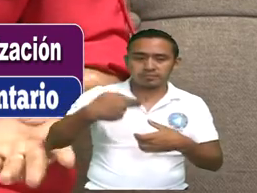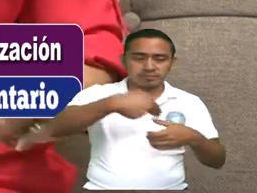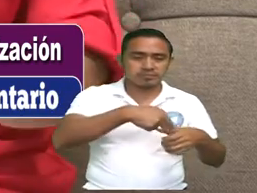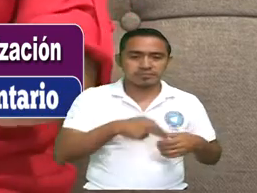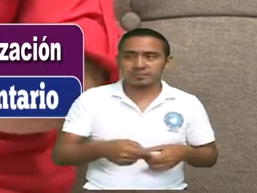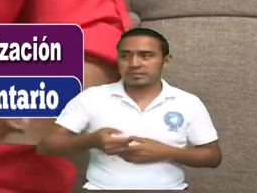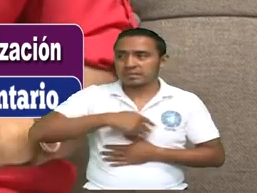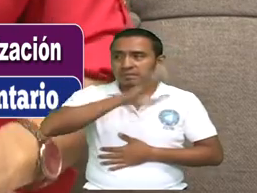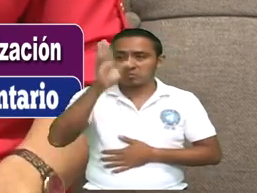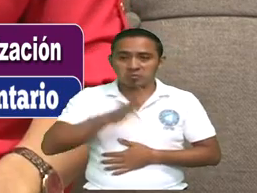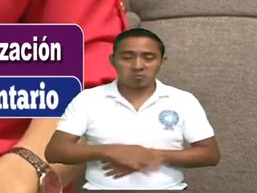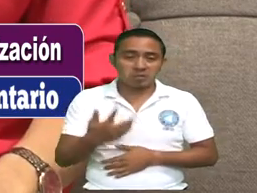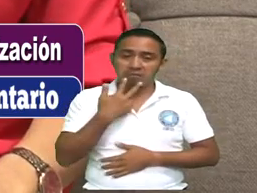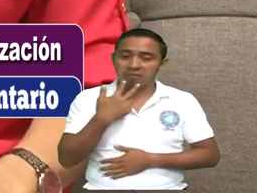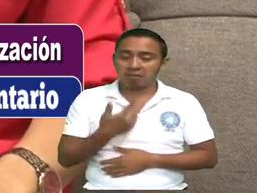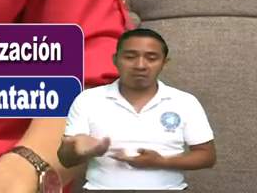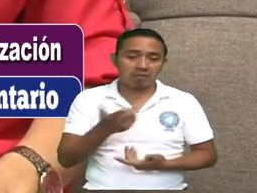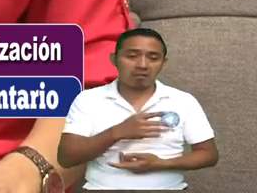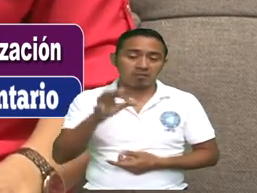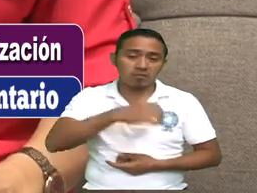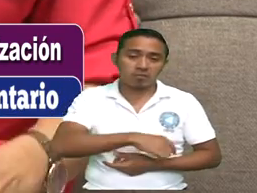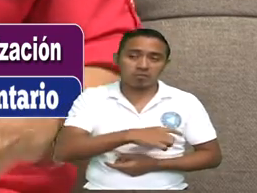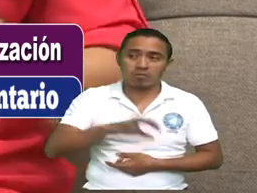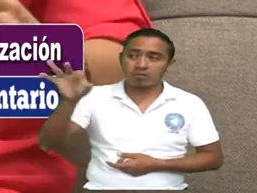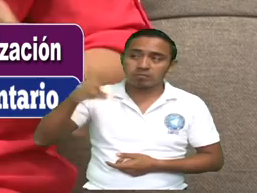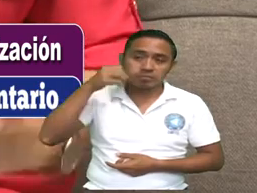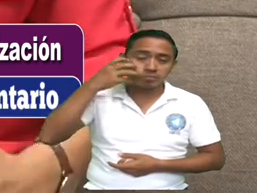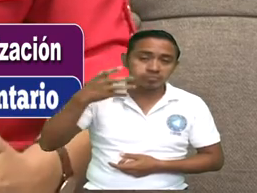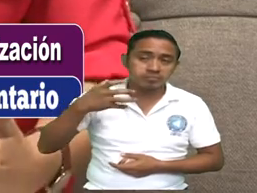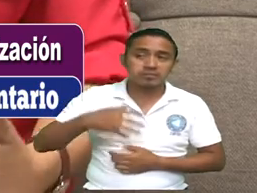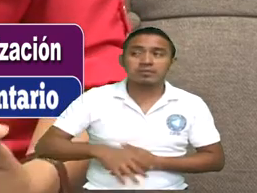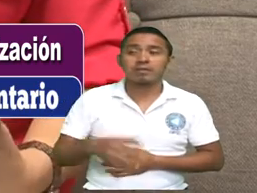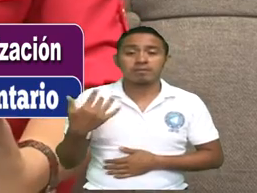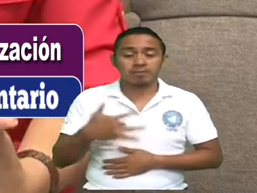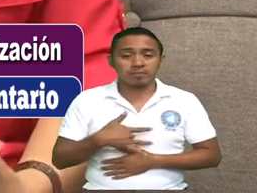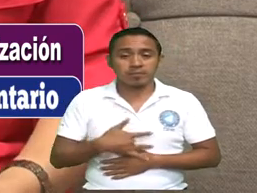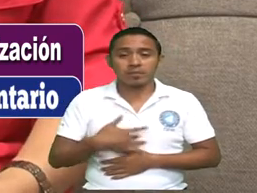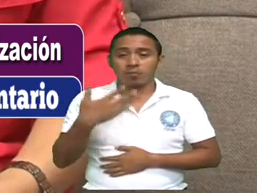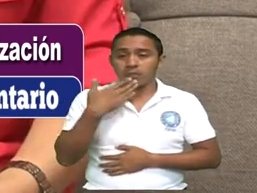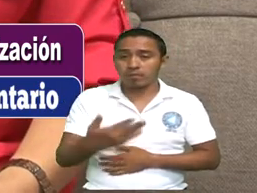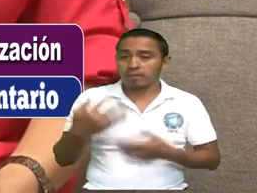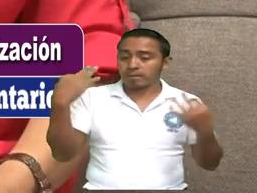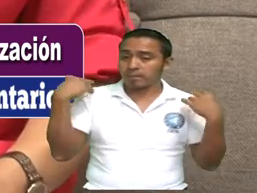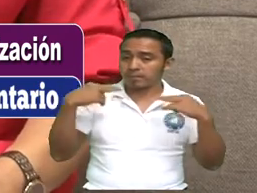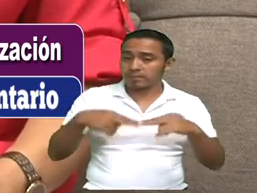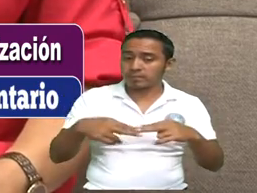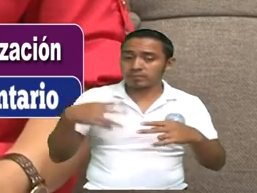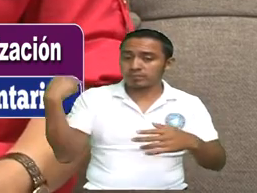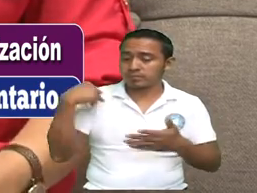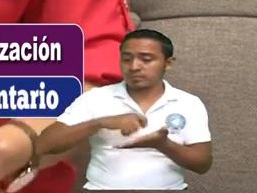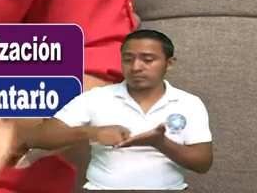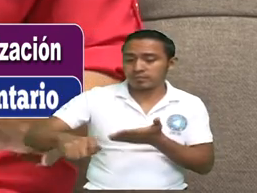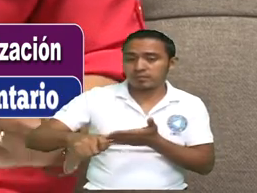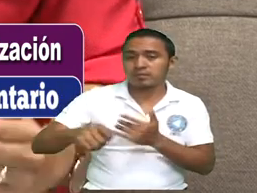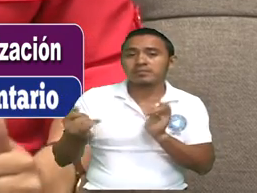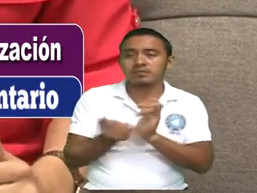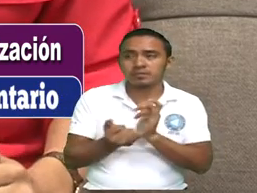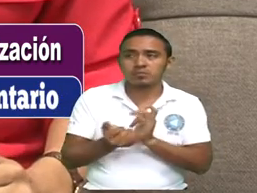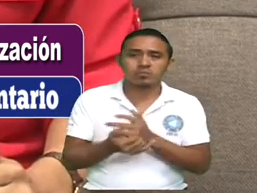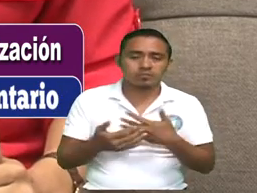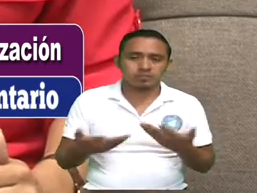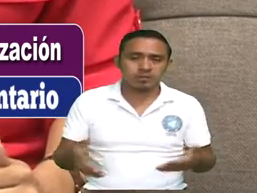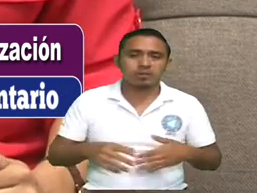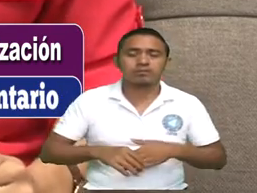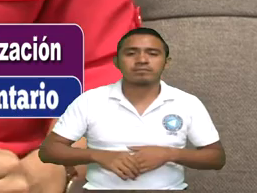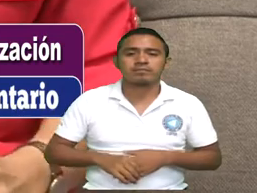aunque nunca hubiesen pasado por una escuela normal. Ahora no, se trata de formar maestros con calidad. Pero aparte de eso, también se trata